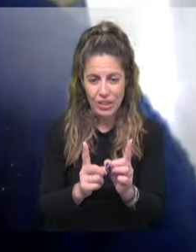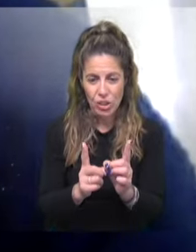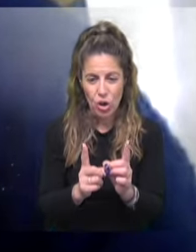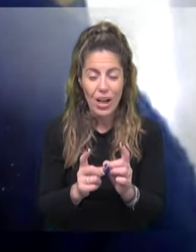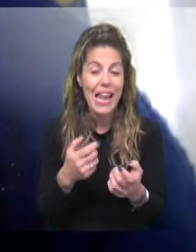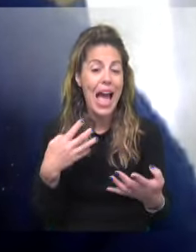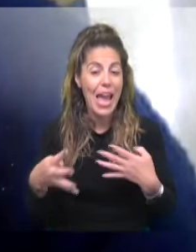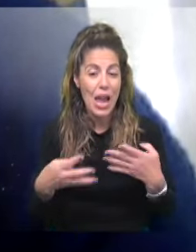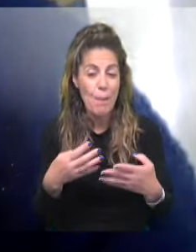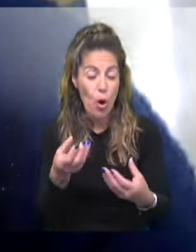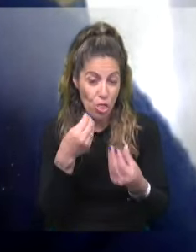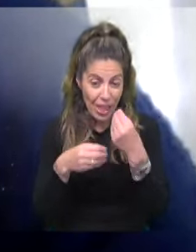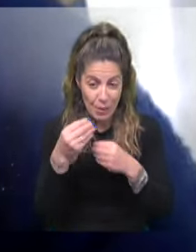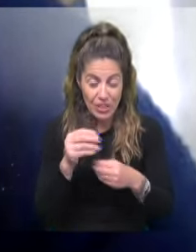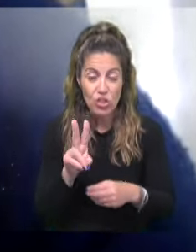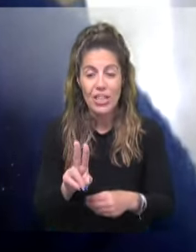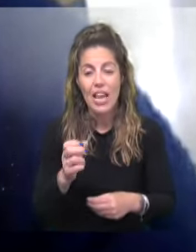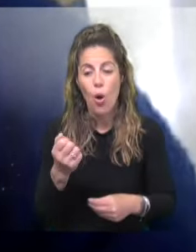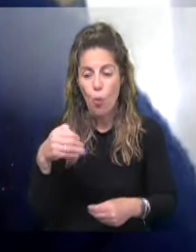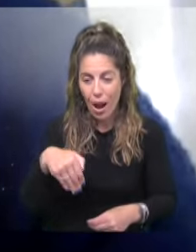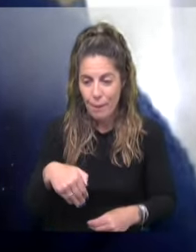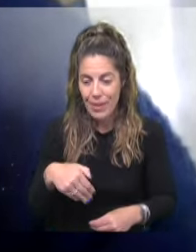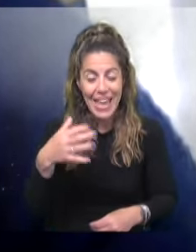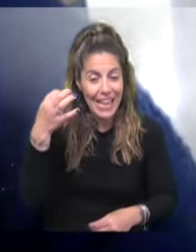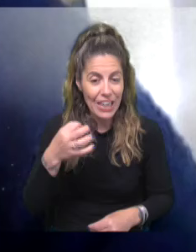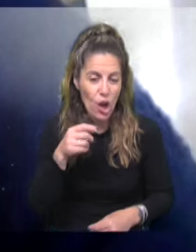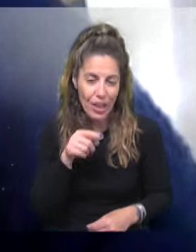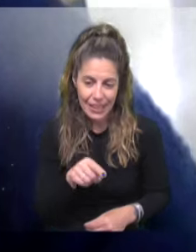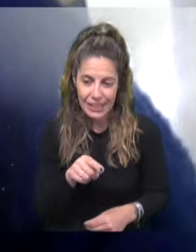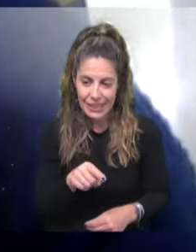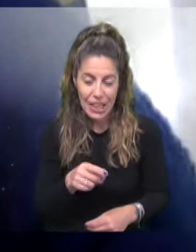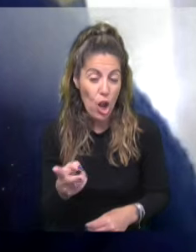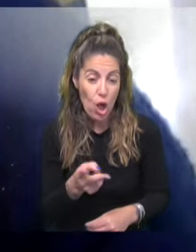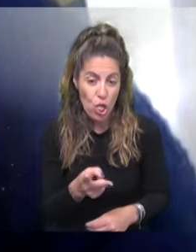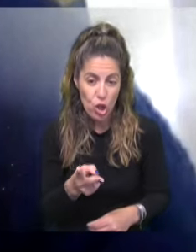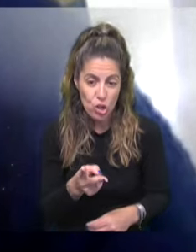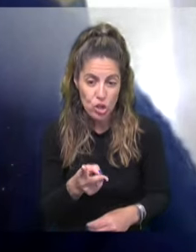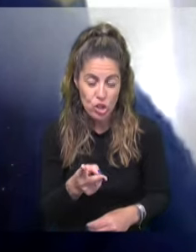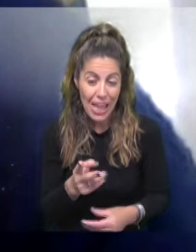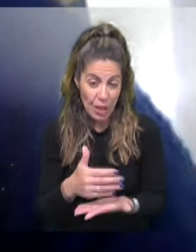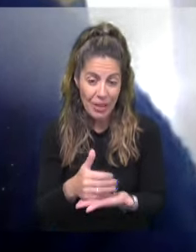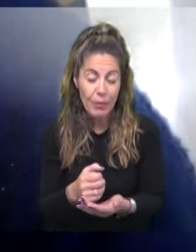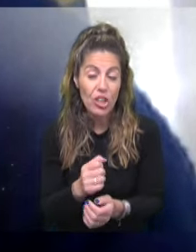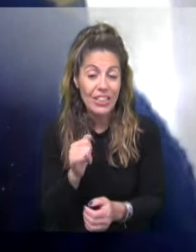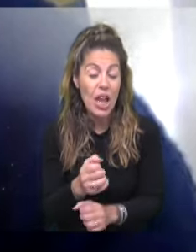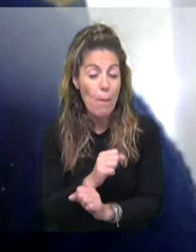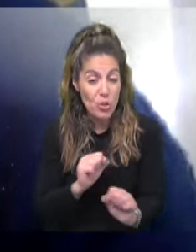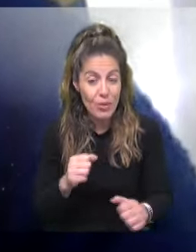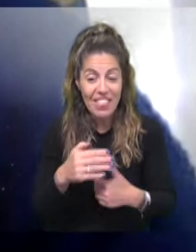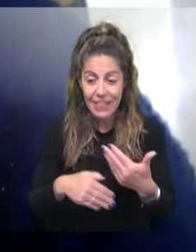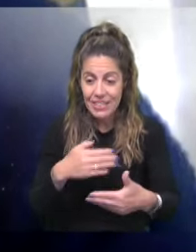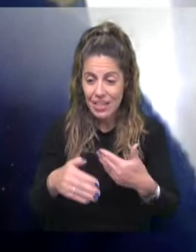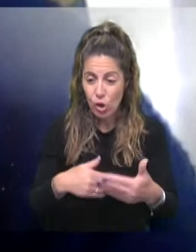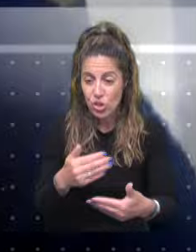Expo de alimentos en la ham donde Creo que este ambos distritos tienen la posibilidad de desarrollar